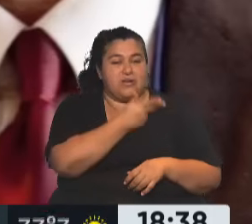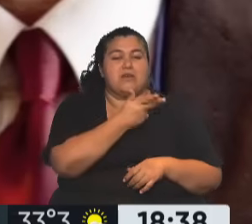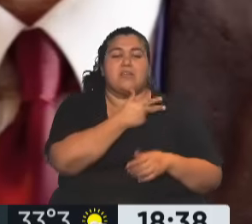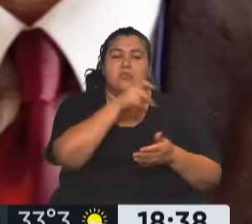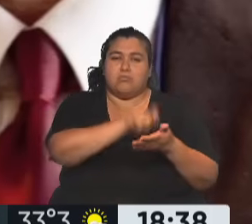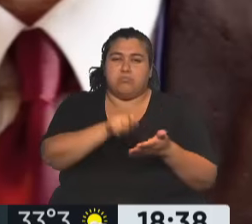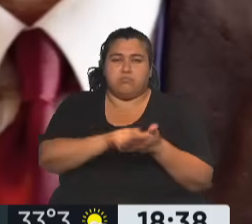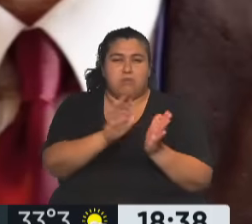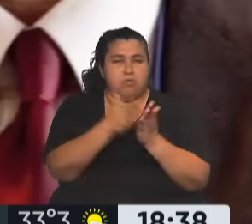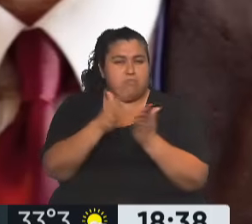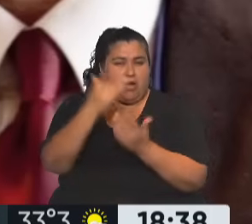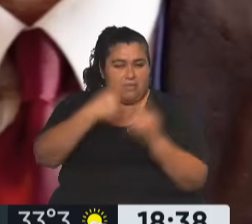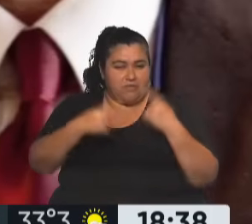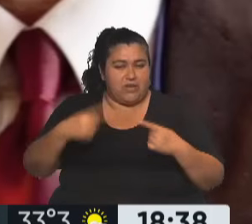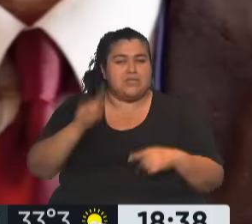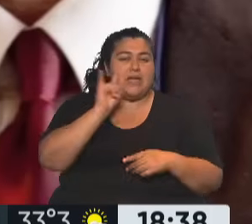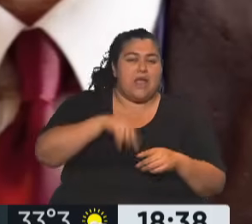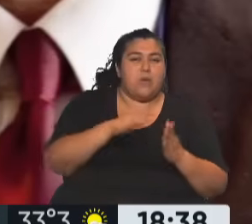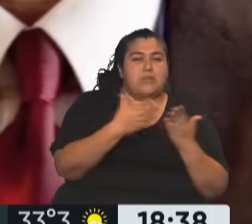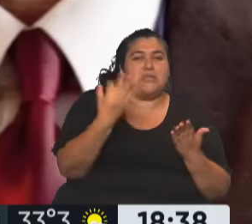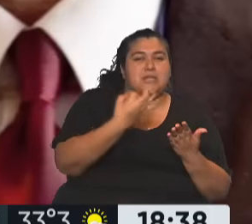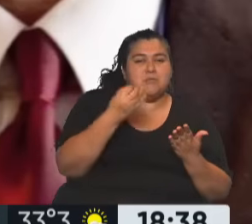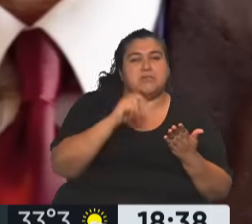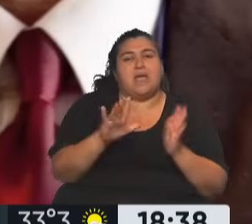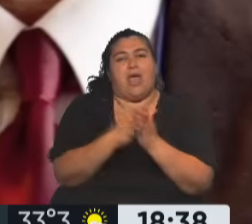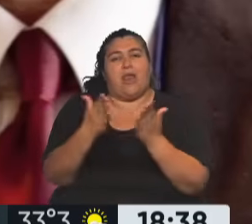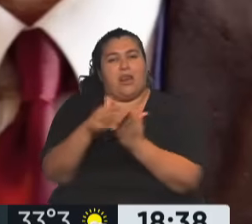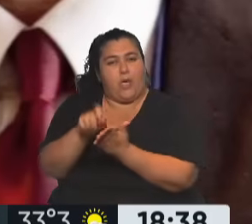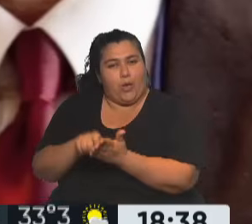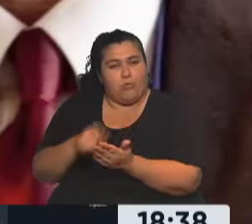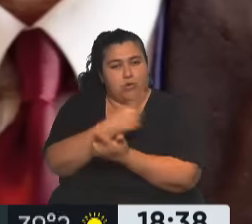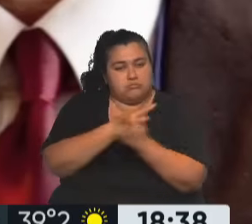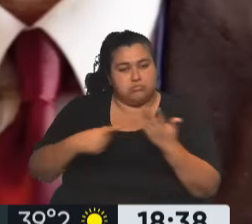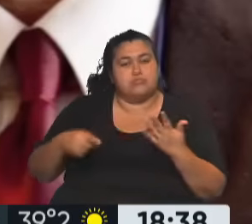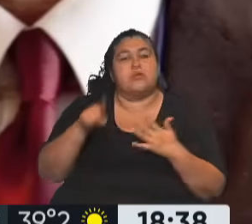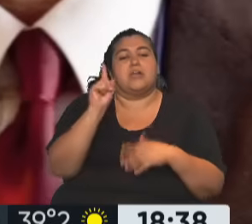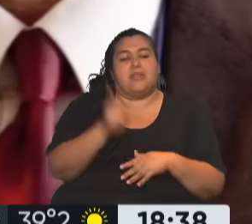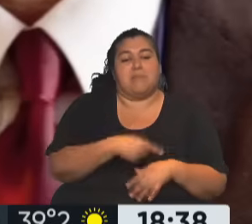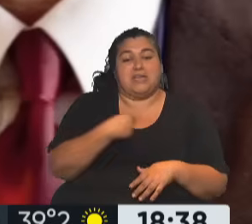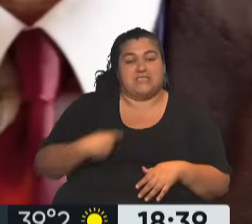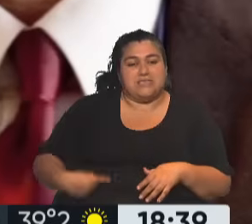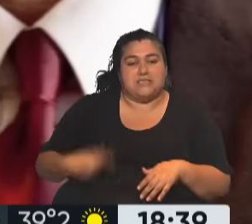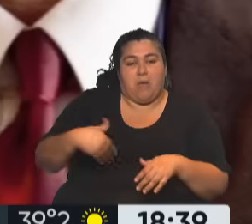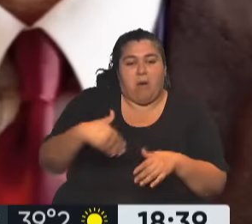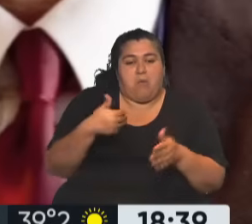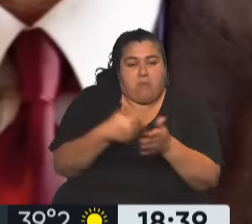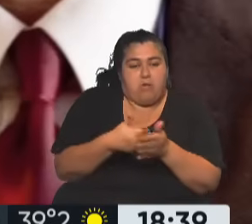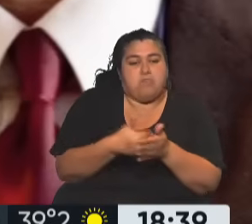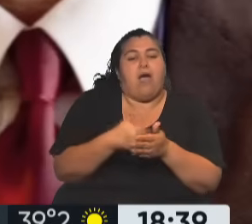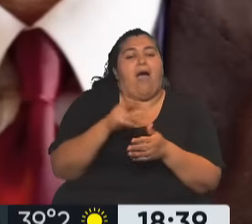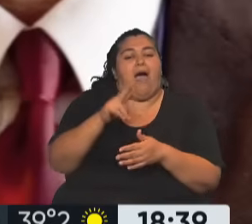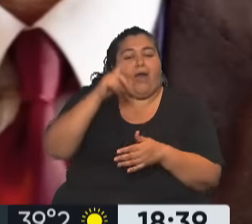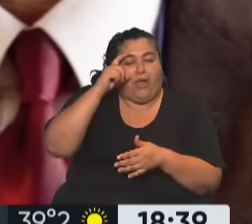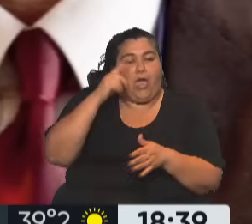numerosos artículos en revistas especializadas y libros, entre ellos China se avecina, la